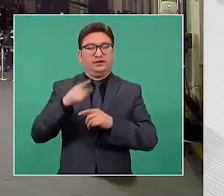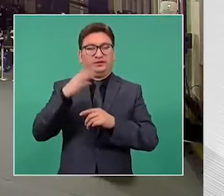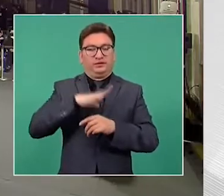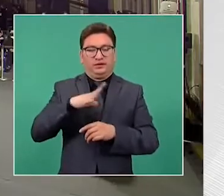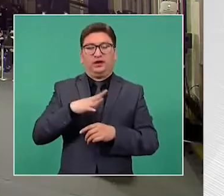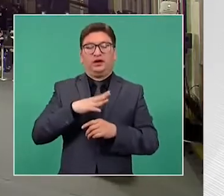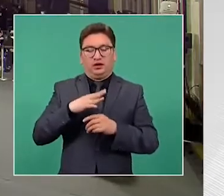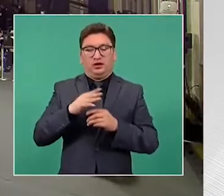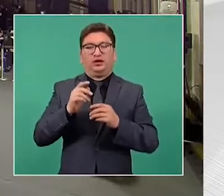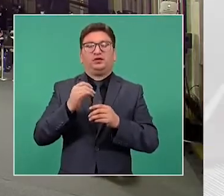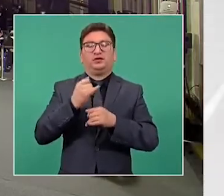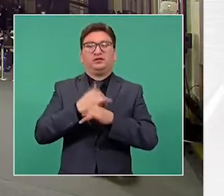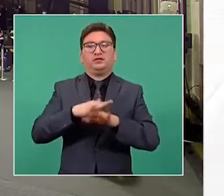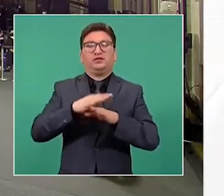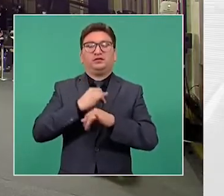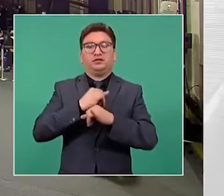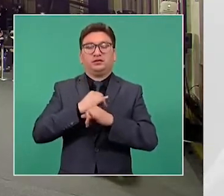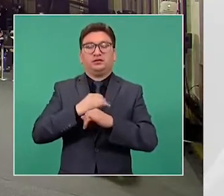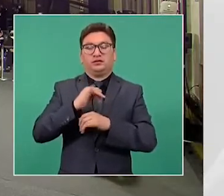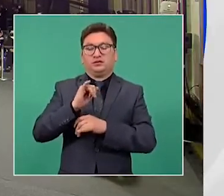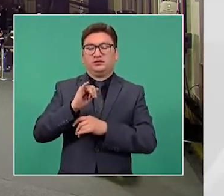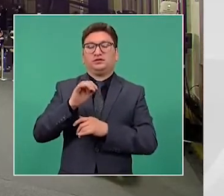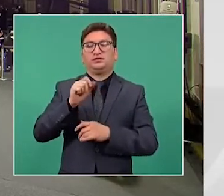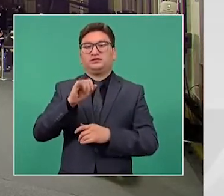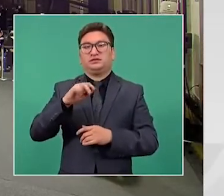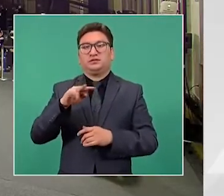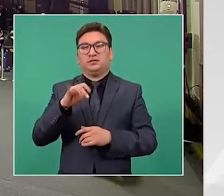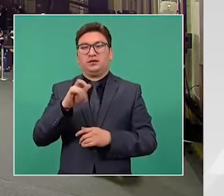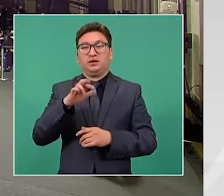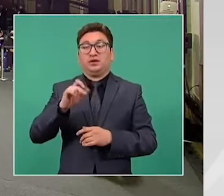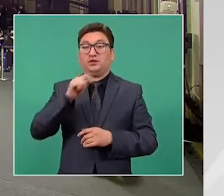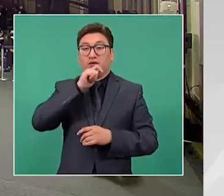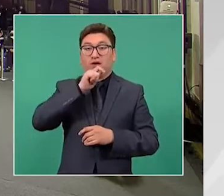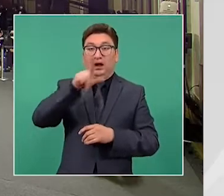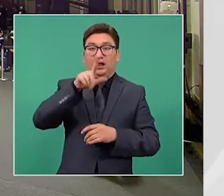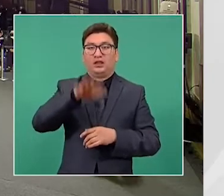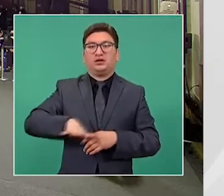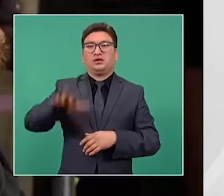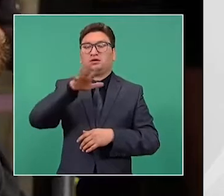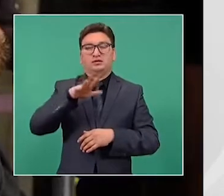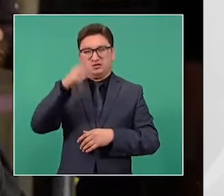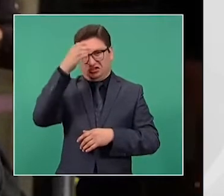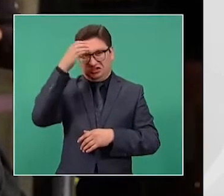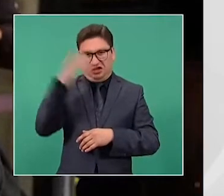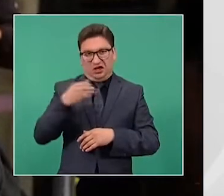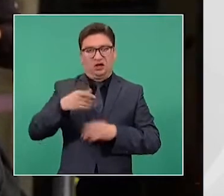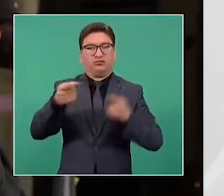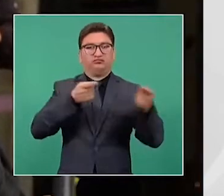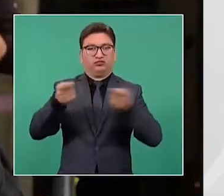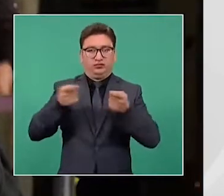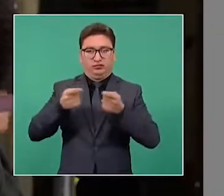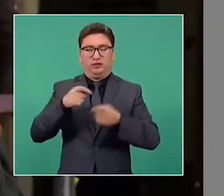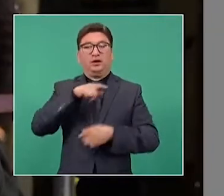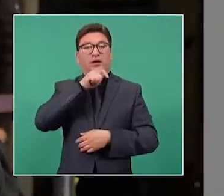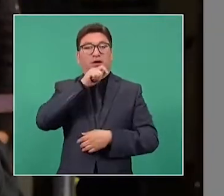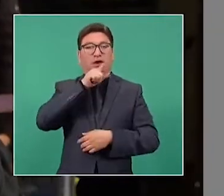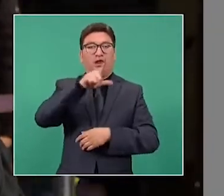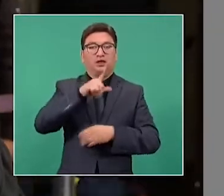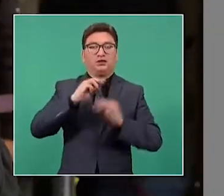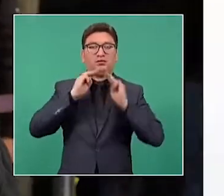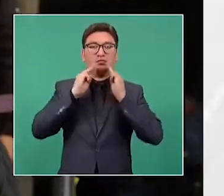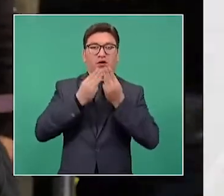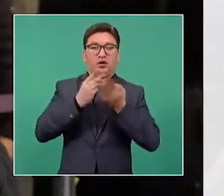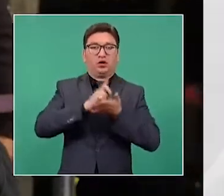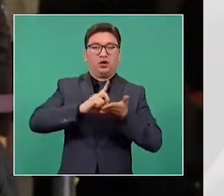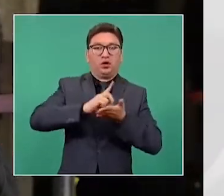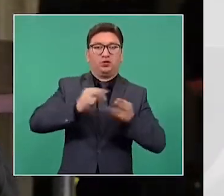portal llamado Sin Embargo, donde, por ejemplo, titula Jalisco, aquí manda el crimen, ese es uno. El otro, Jalisco, narco